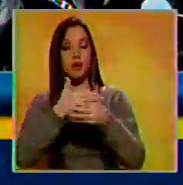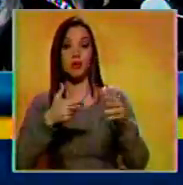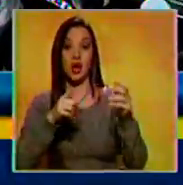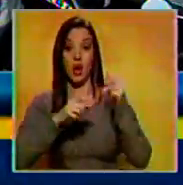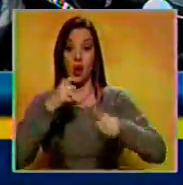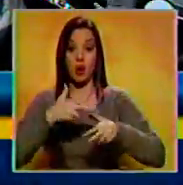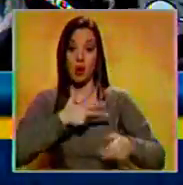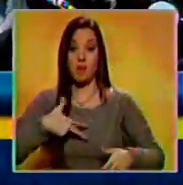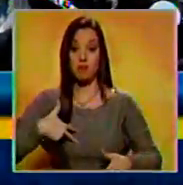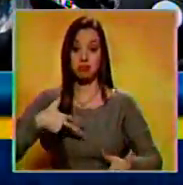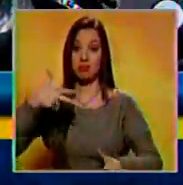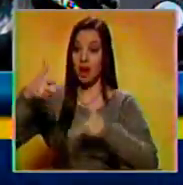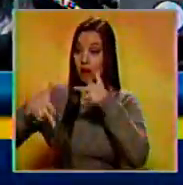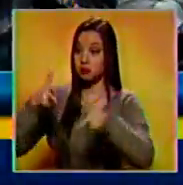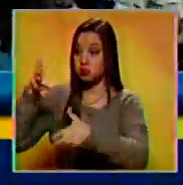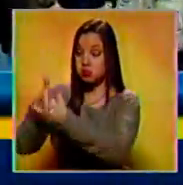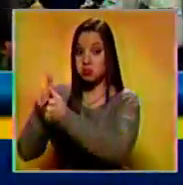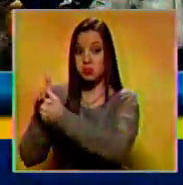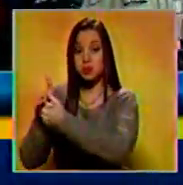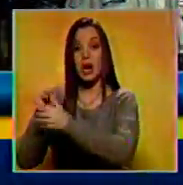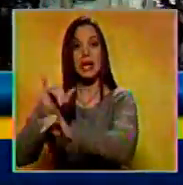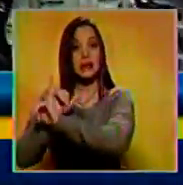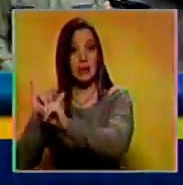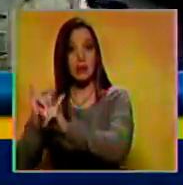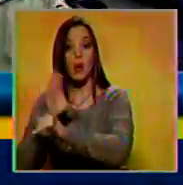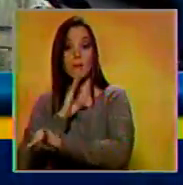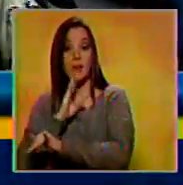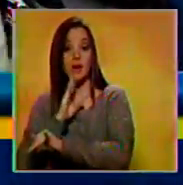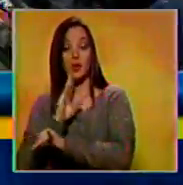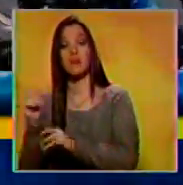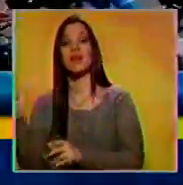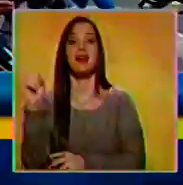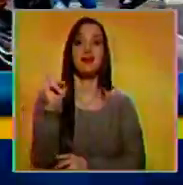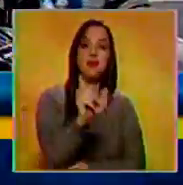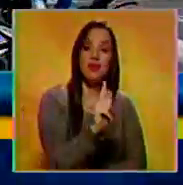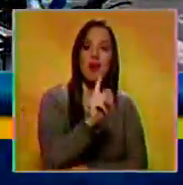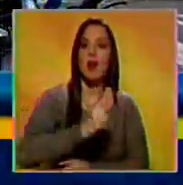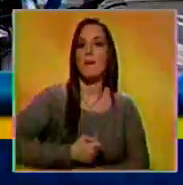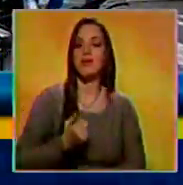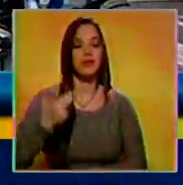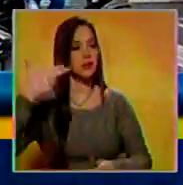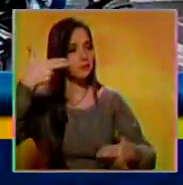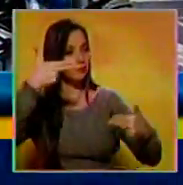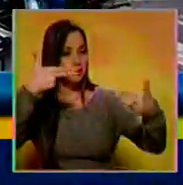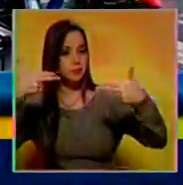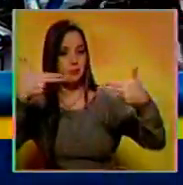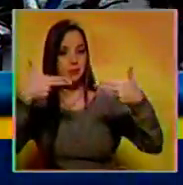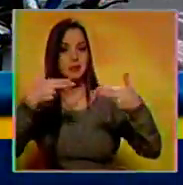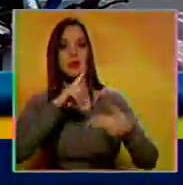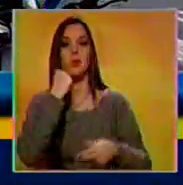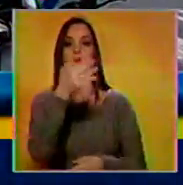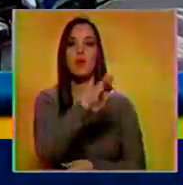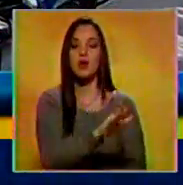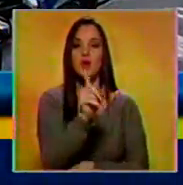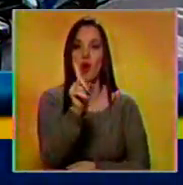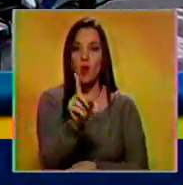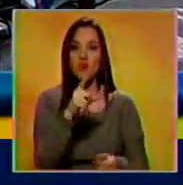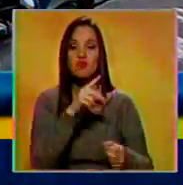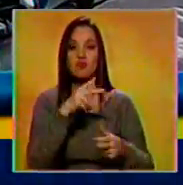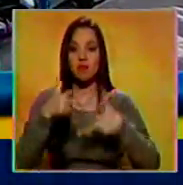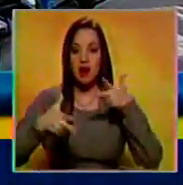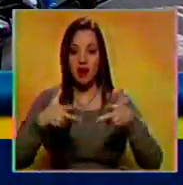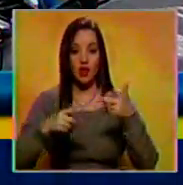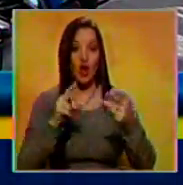haber culminado sus transacciones bancarias, lo que produjo un enfrentamiento donde resultó abatido el delincuente. Los otros dos sujetos